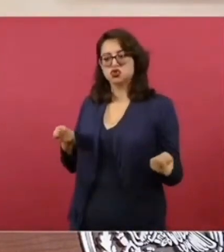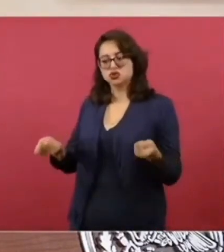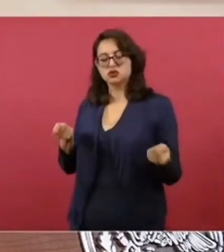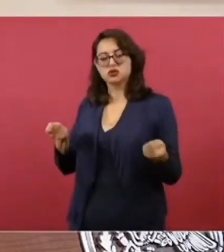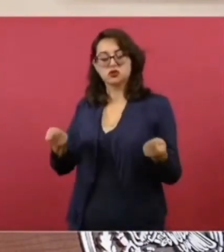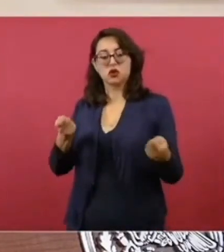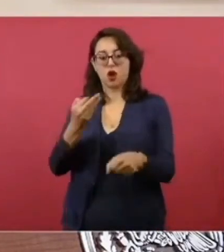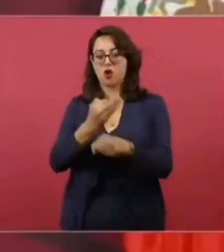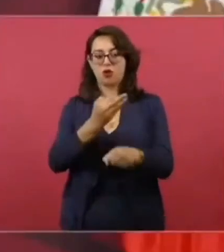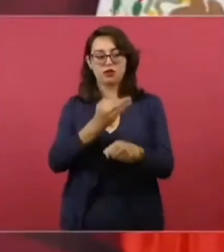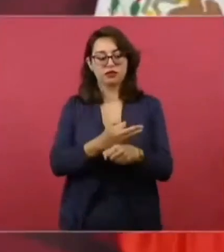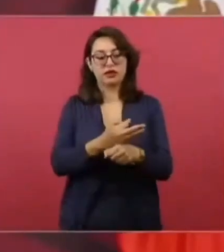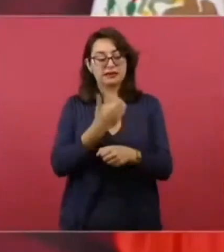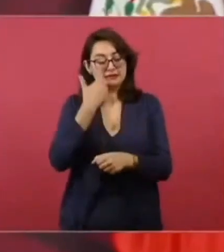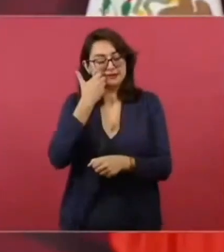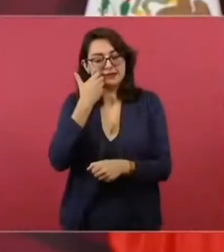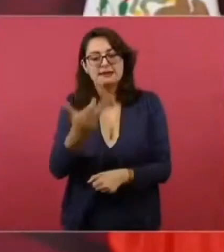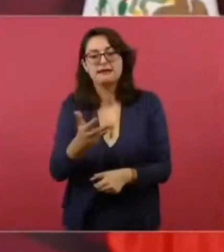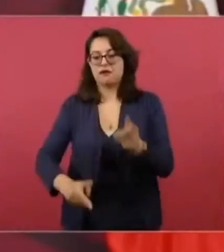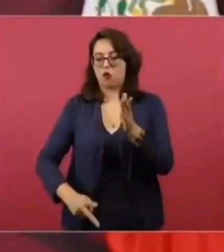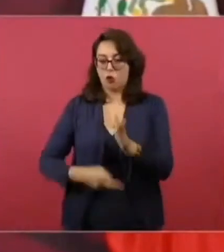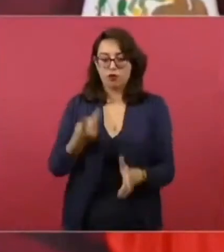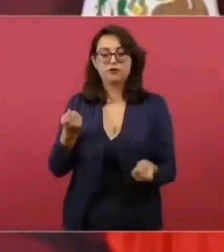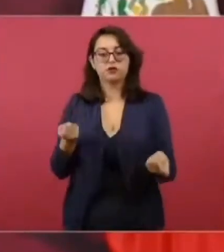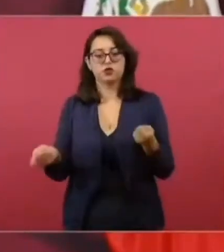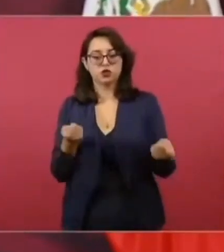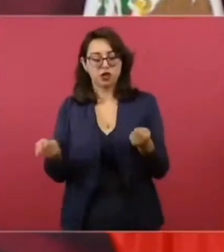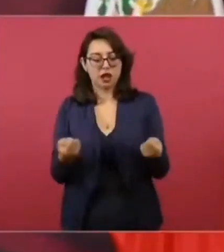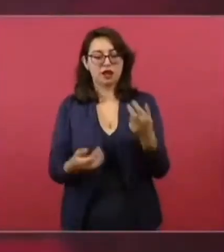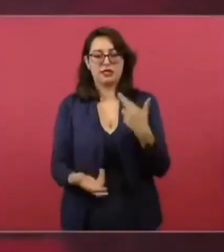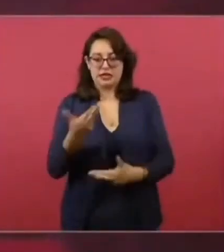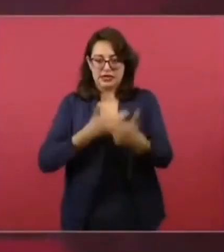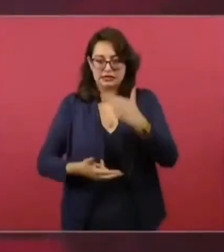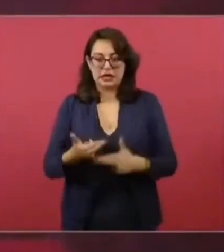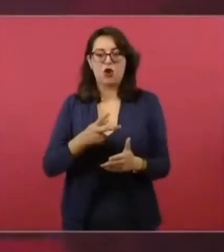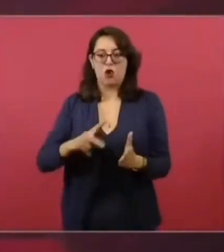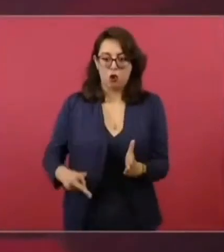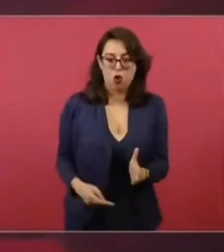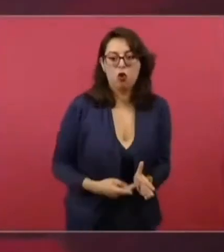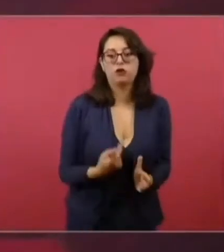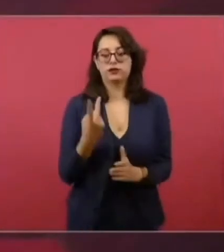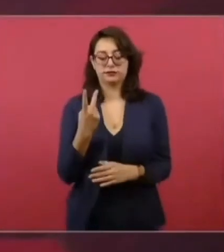haciéndolo, quieren regresar por sus fueros. ¿Por qué no primero